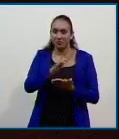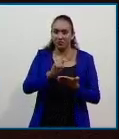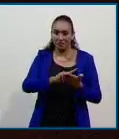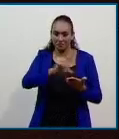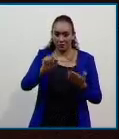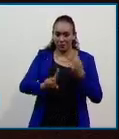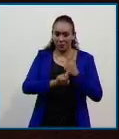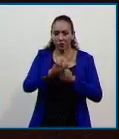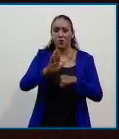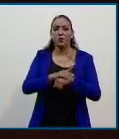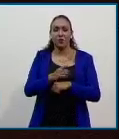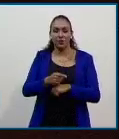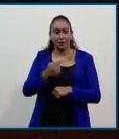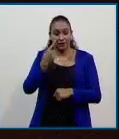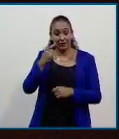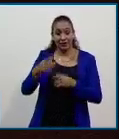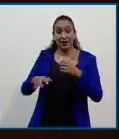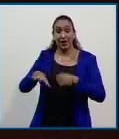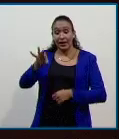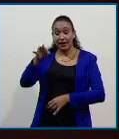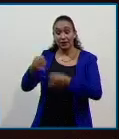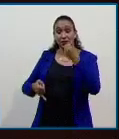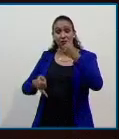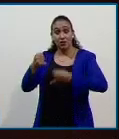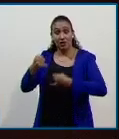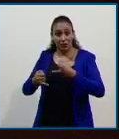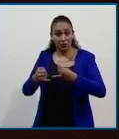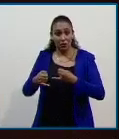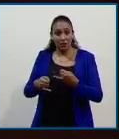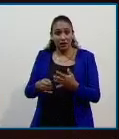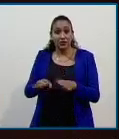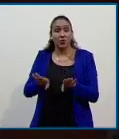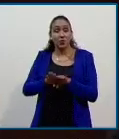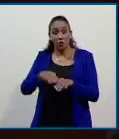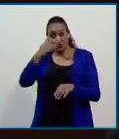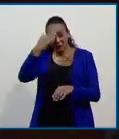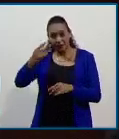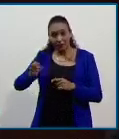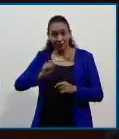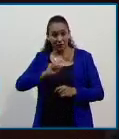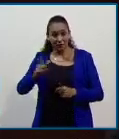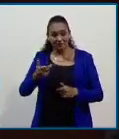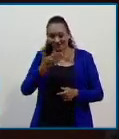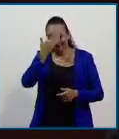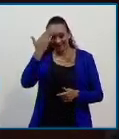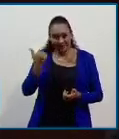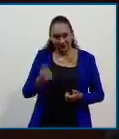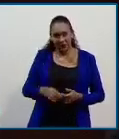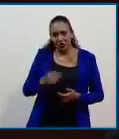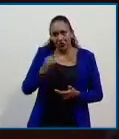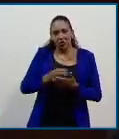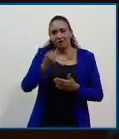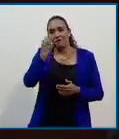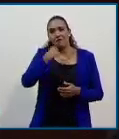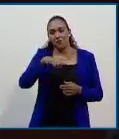su eventual selección sea por mérito y calidad profesional. Corta la carrera judicial en la